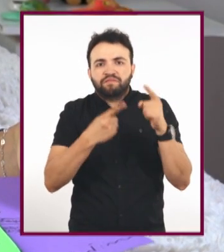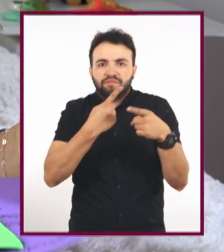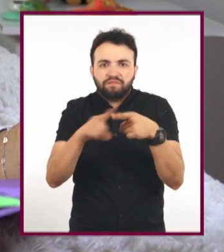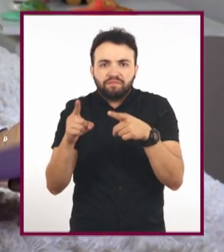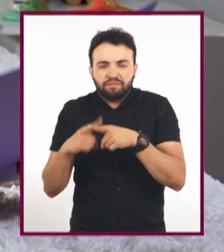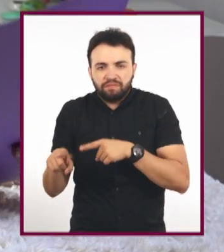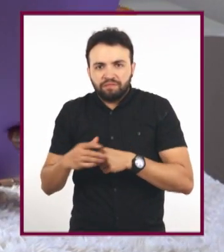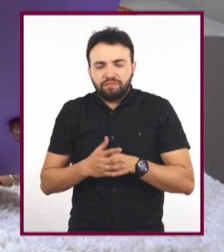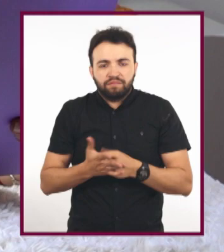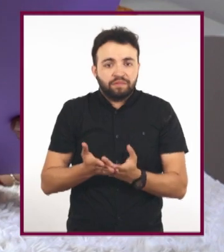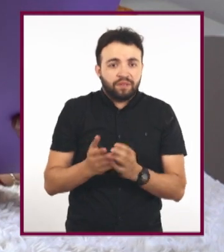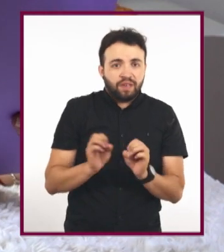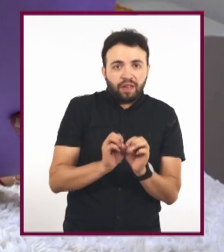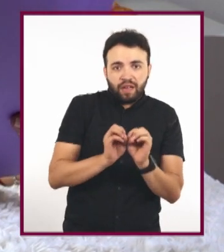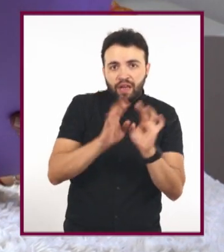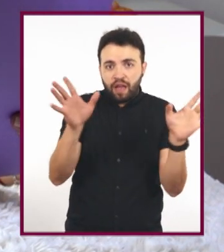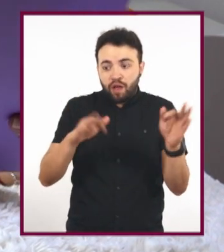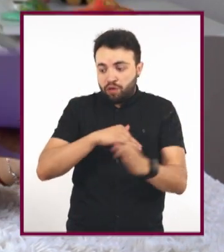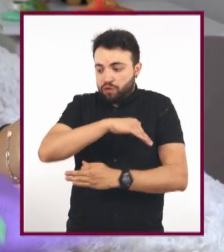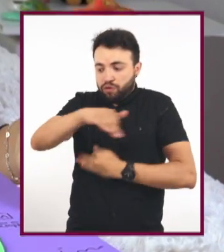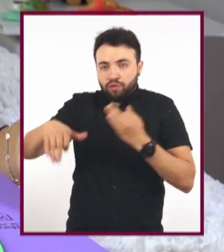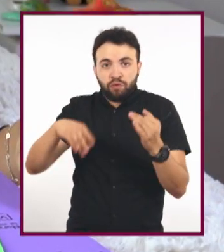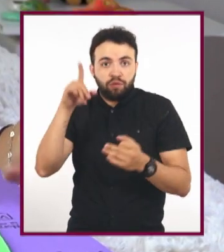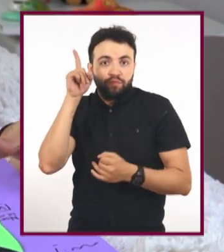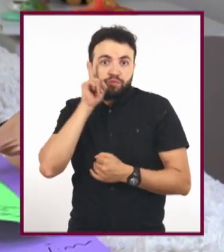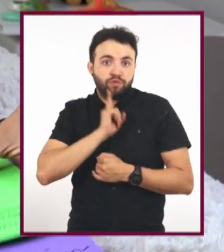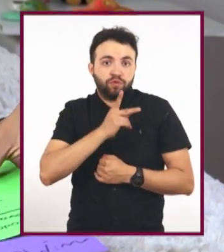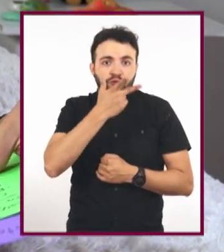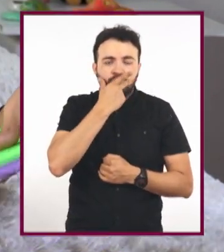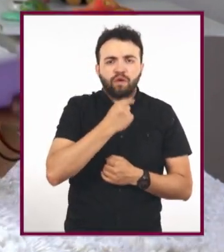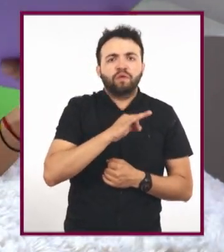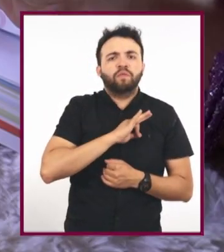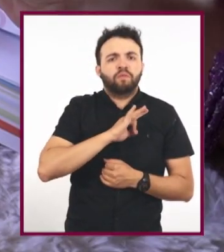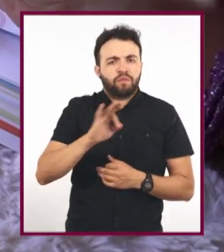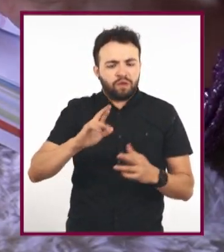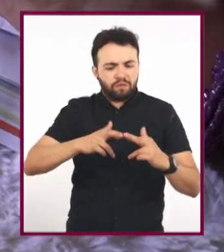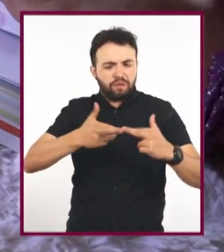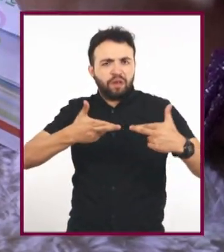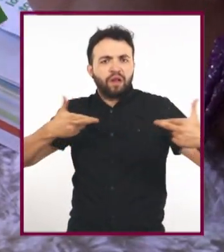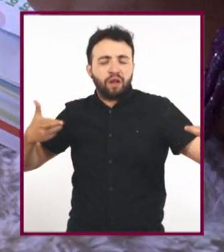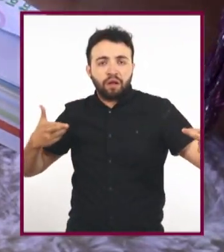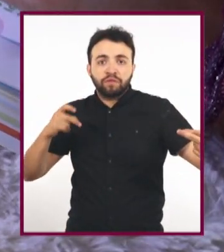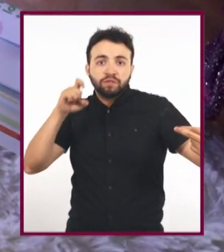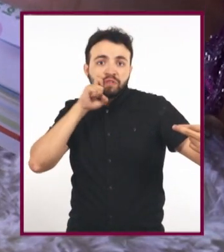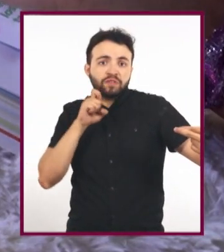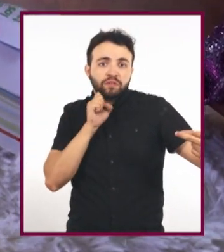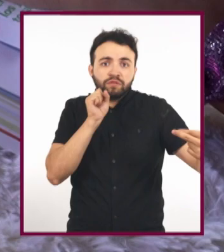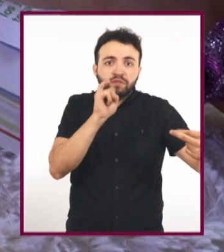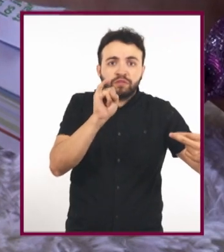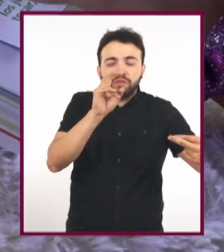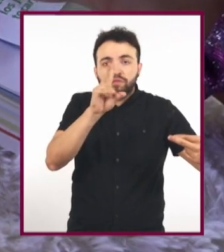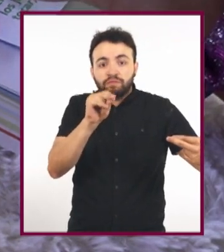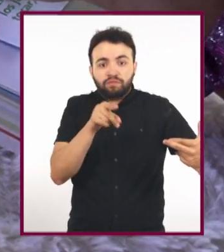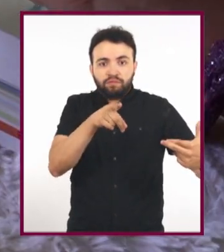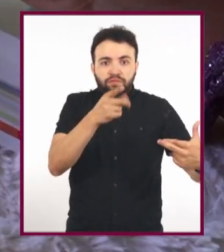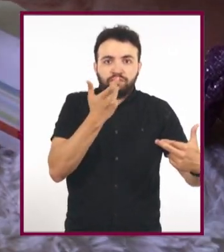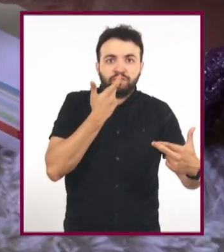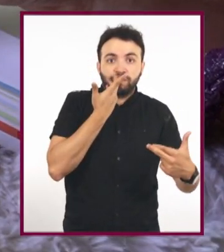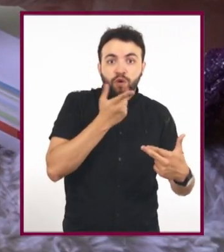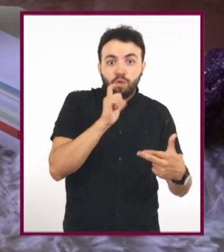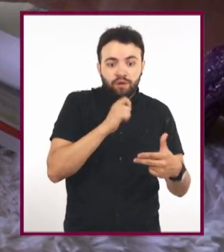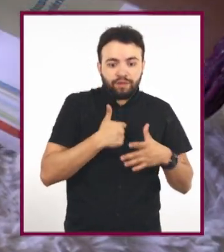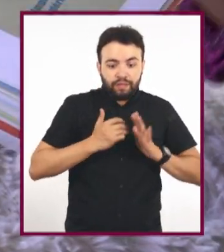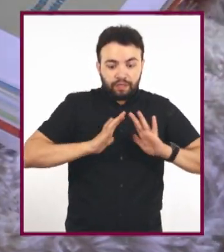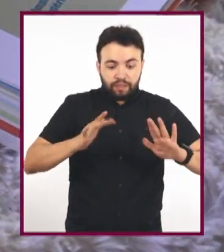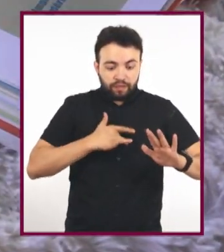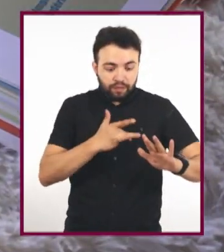Esto de hacer un trabajo sobre educación sexual me parece más difícil de lo que pensé. Le voy a decir a Darío que hablemos sobre los derechos sexuales